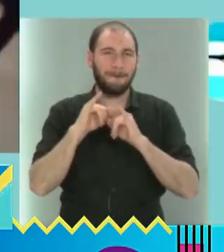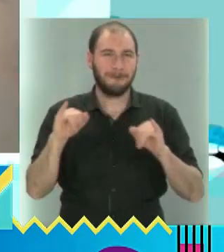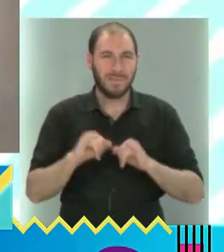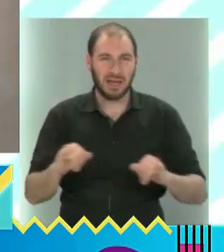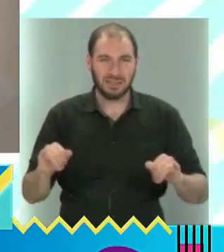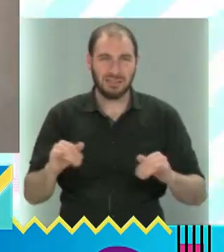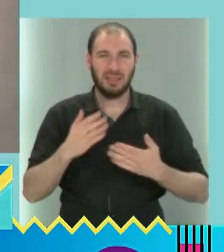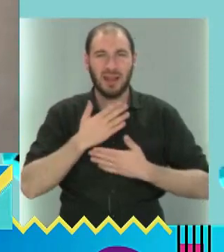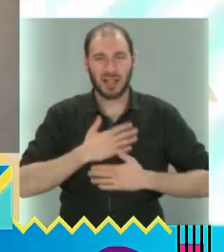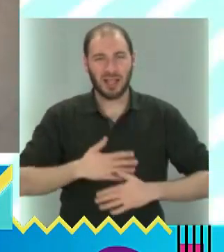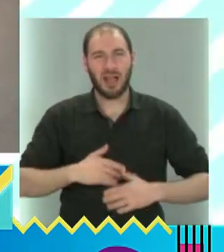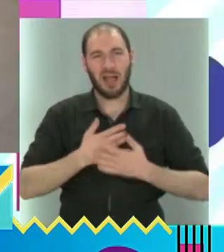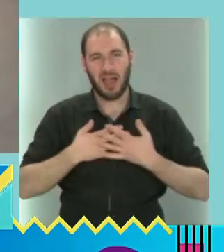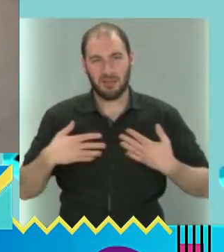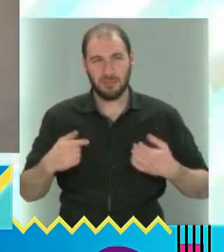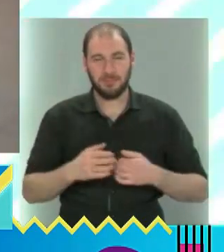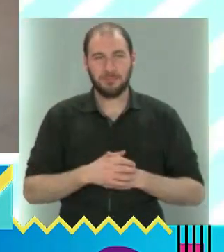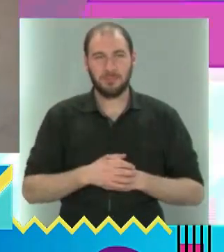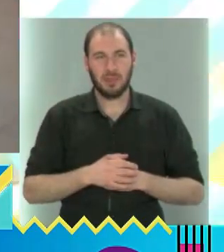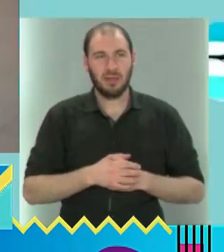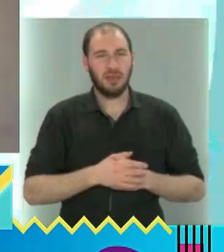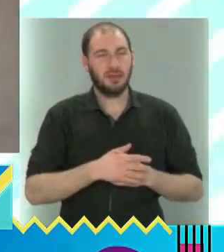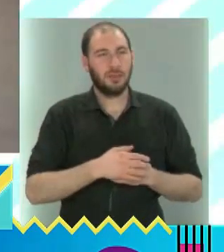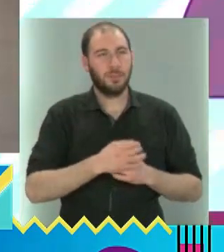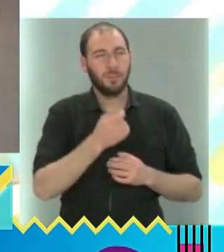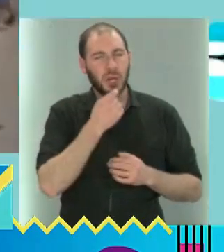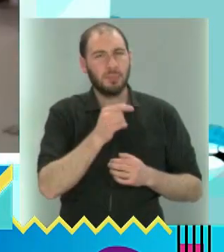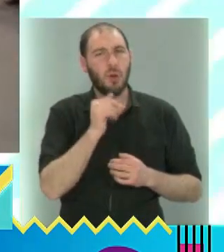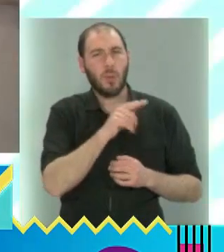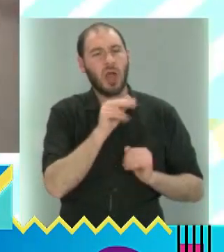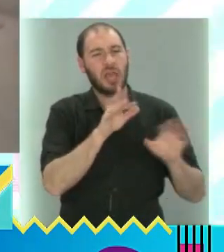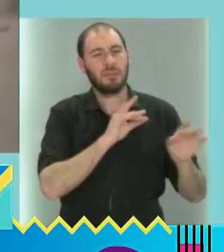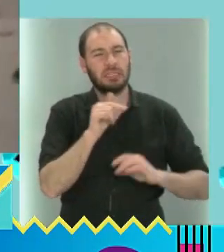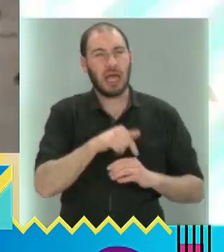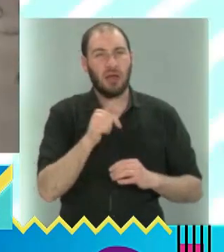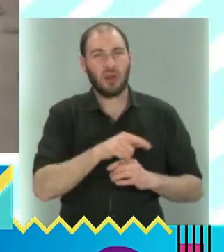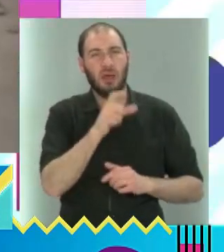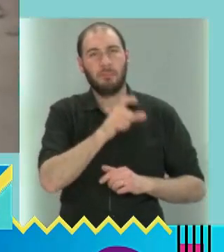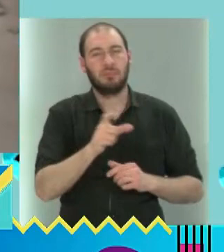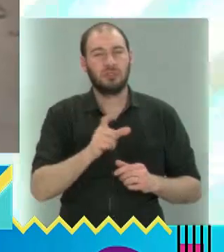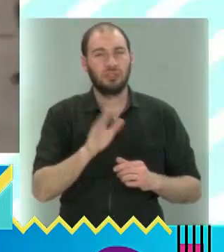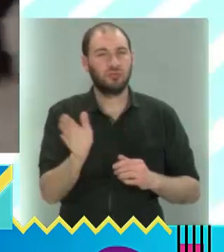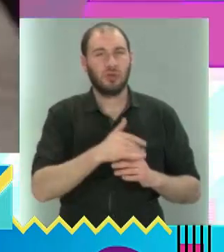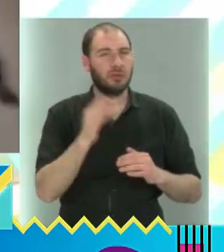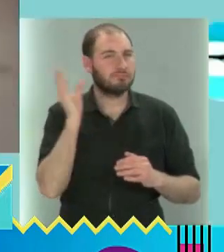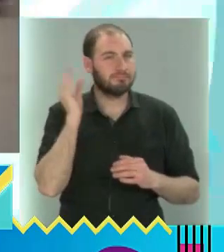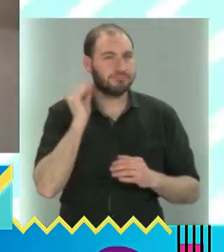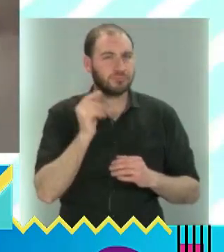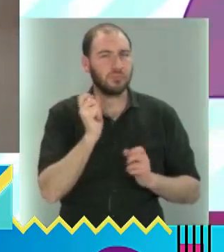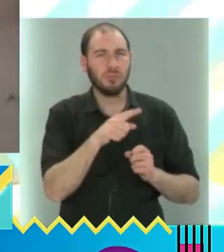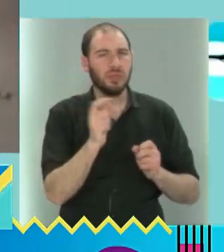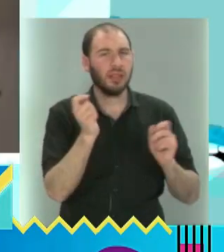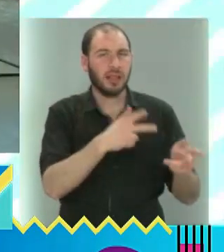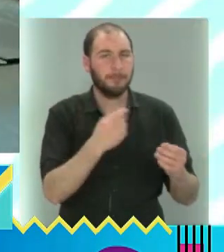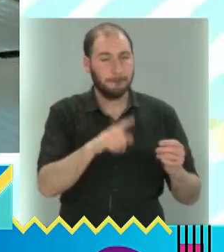Sí. La armonía espiritual. Bien. Grisel, si te tuvieras que invitar ahora a todos los que te están escuchando, ¿qué les diría